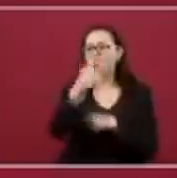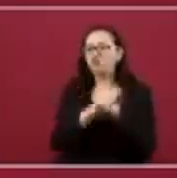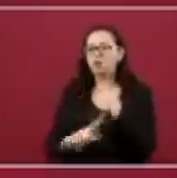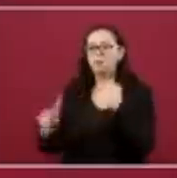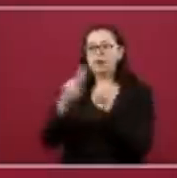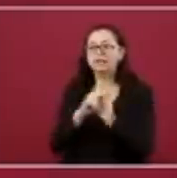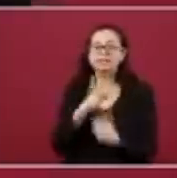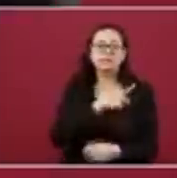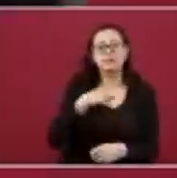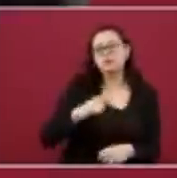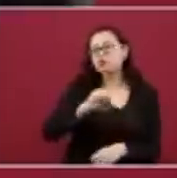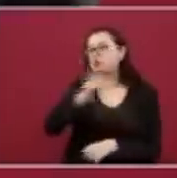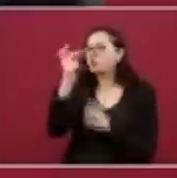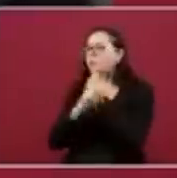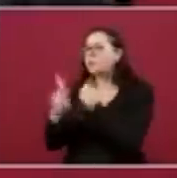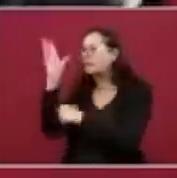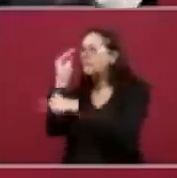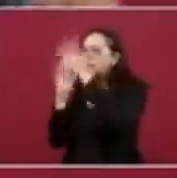ir a aprender, ¿no?,